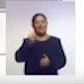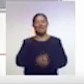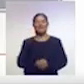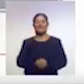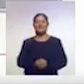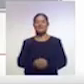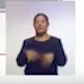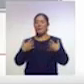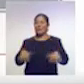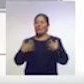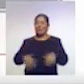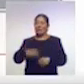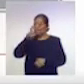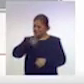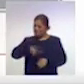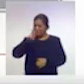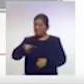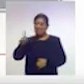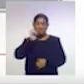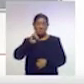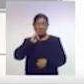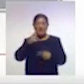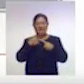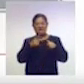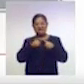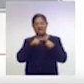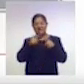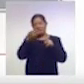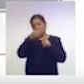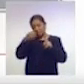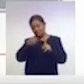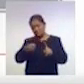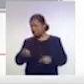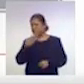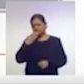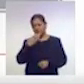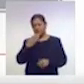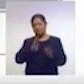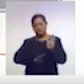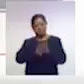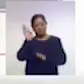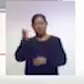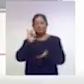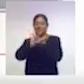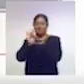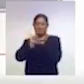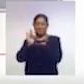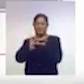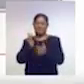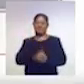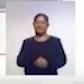como nos has estado informando, Giovanni, las mujeres en diferentes disciplinas, qué bueno que se estén destacando. Muchísimas gracias.